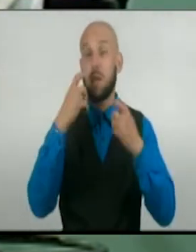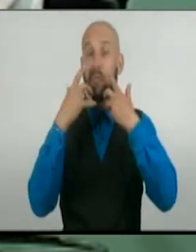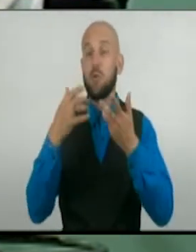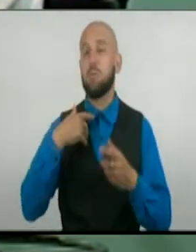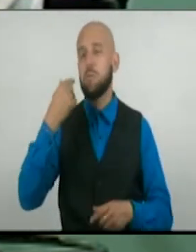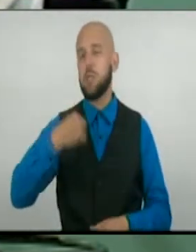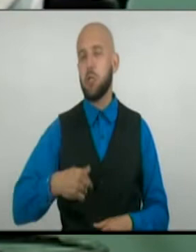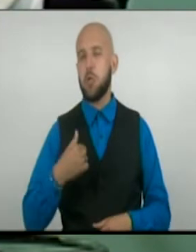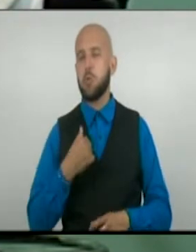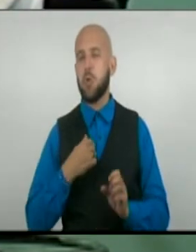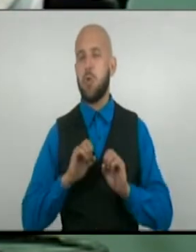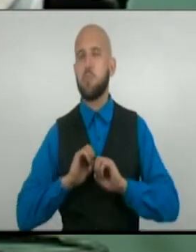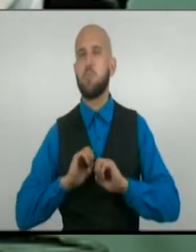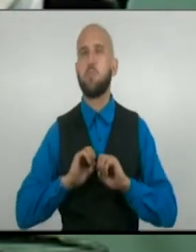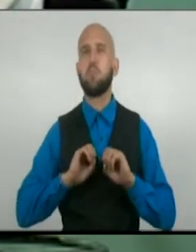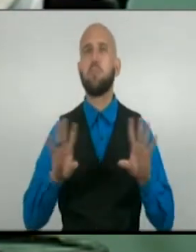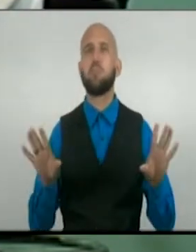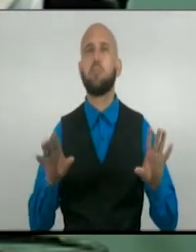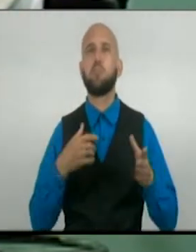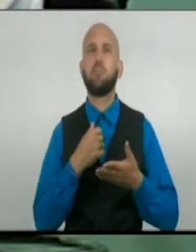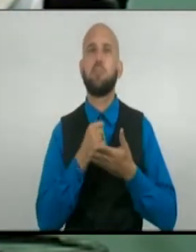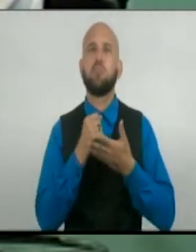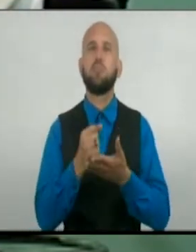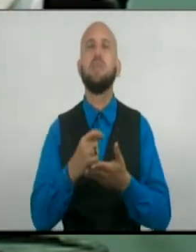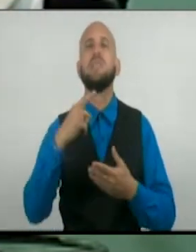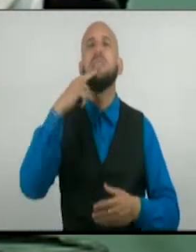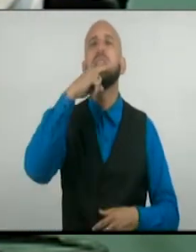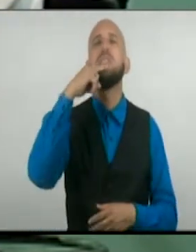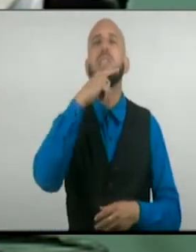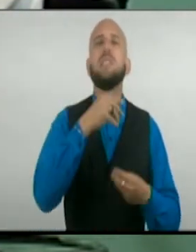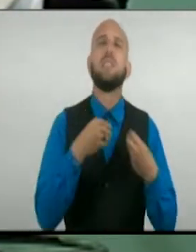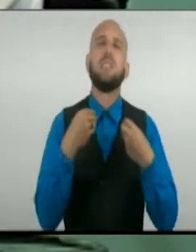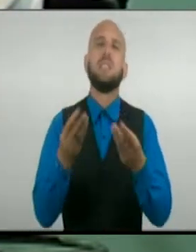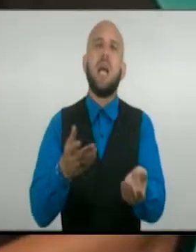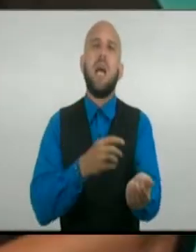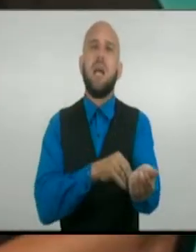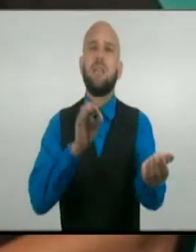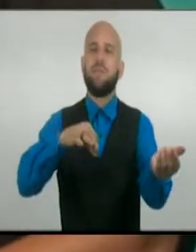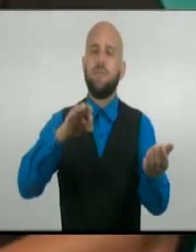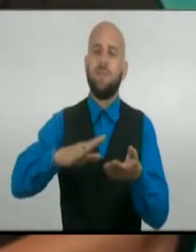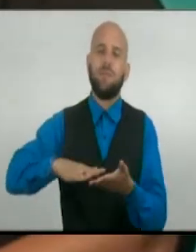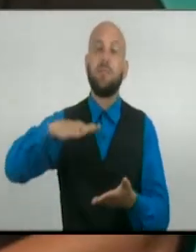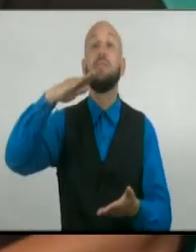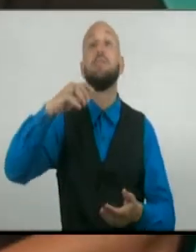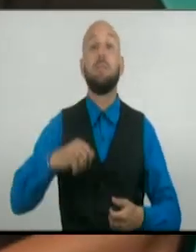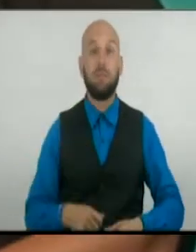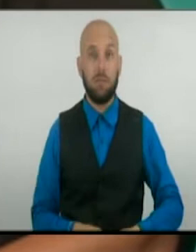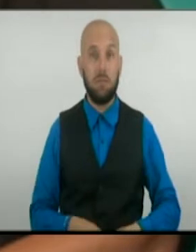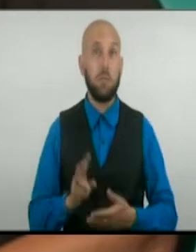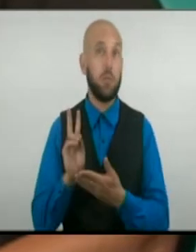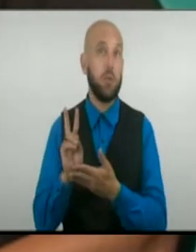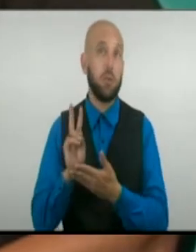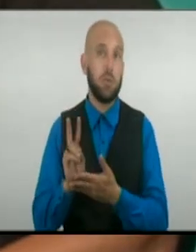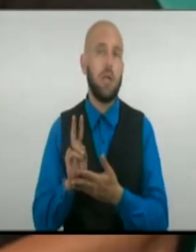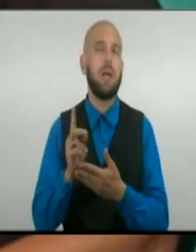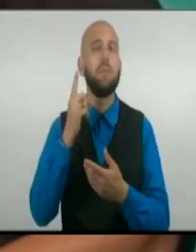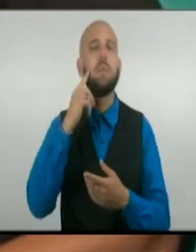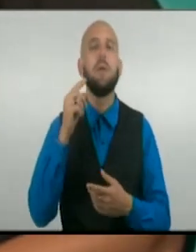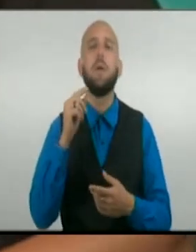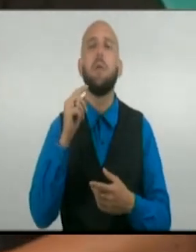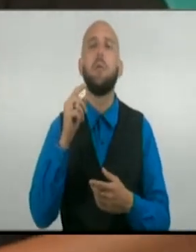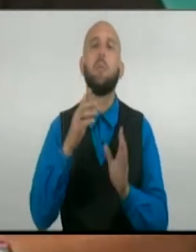gesto de las personas mujeres y hombres que en muchos casos lo vienen realizando desde hace muchos años